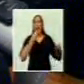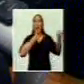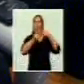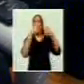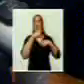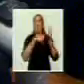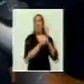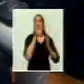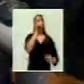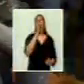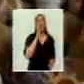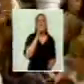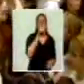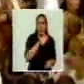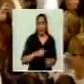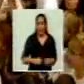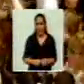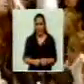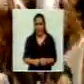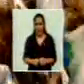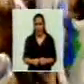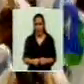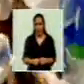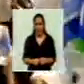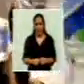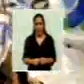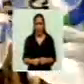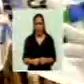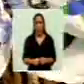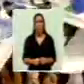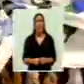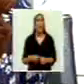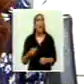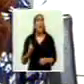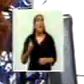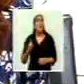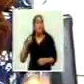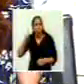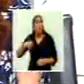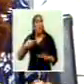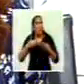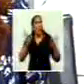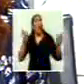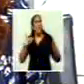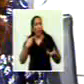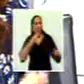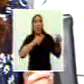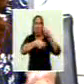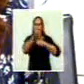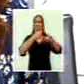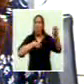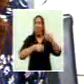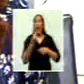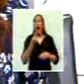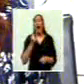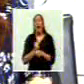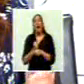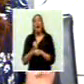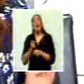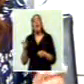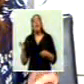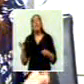Lo hemos hecho con un trabajo conjunto entre el Ministerio